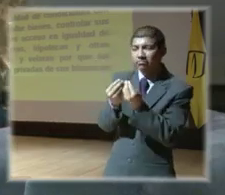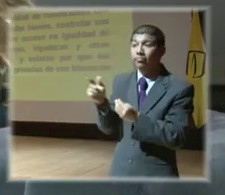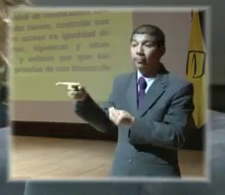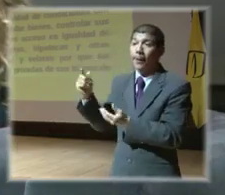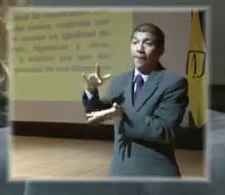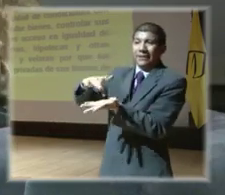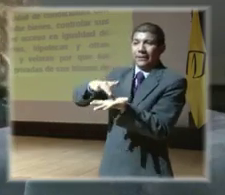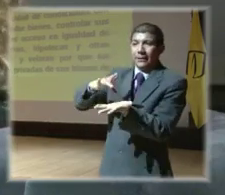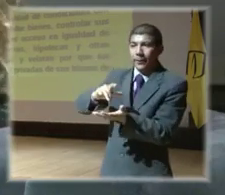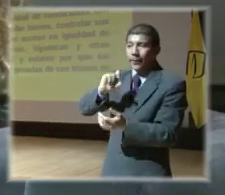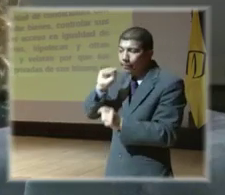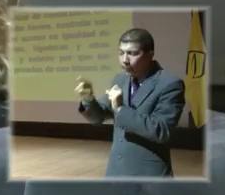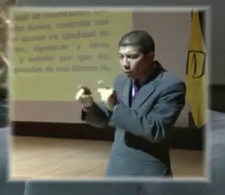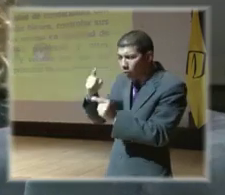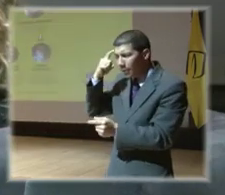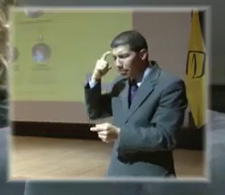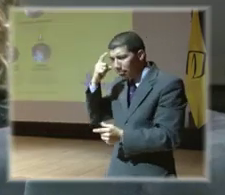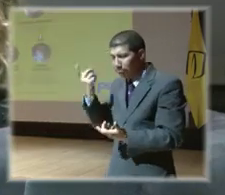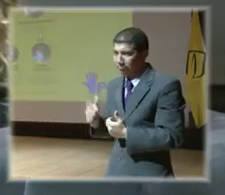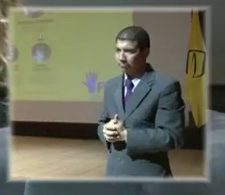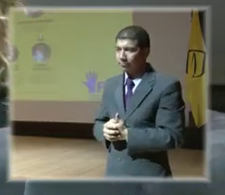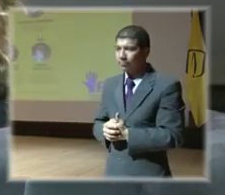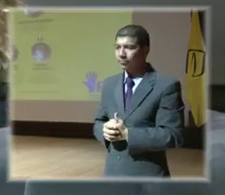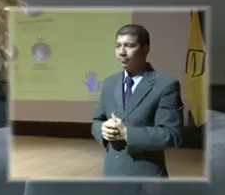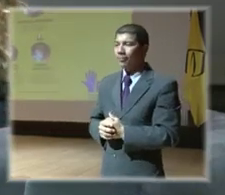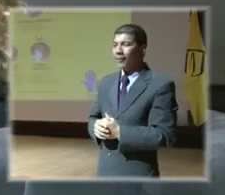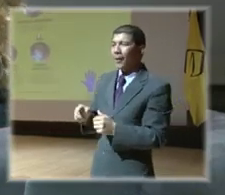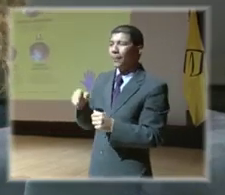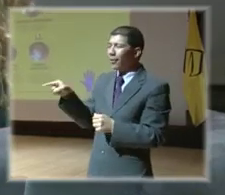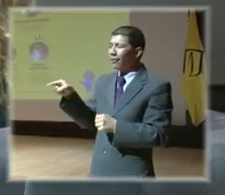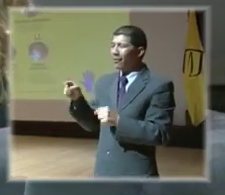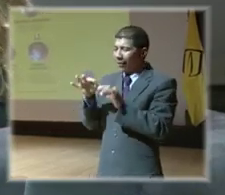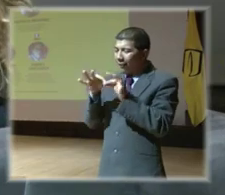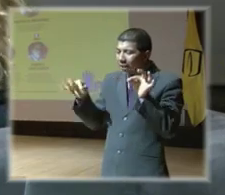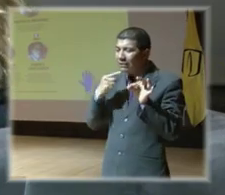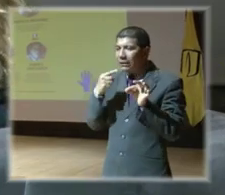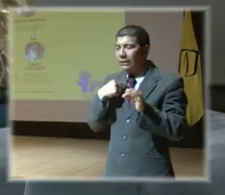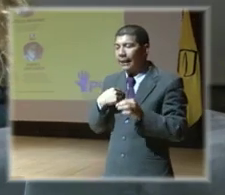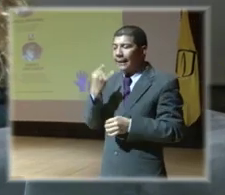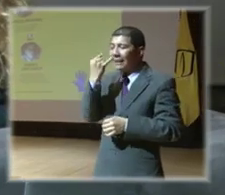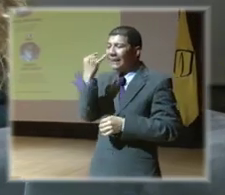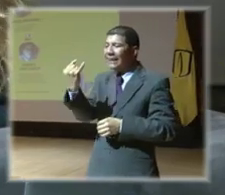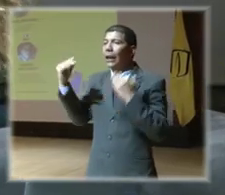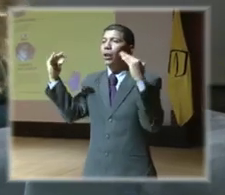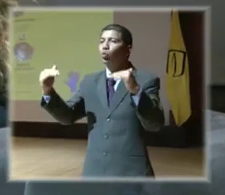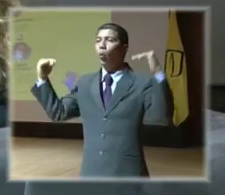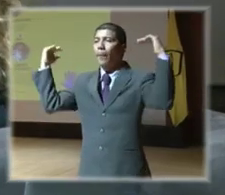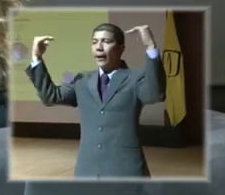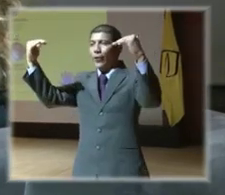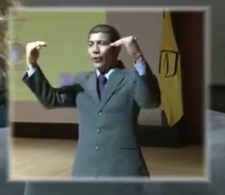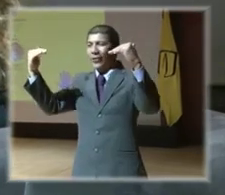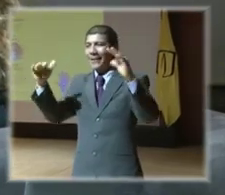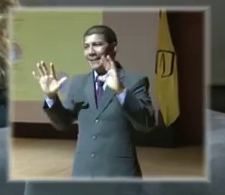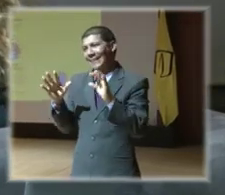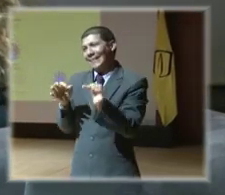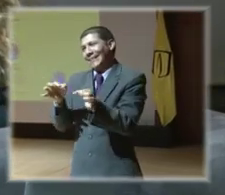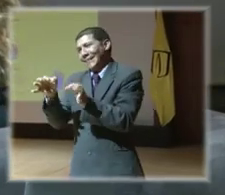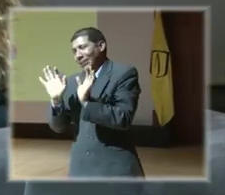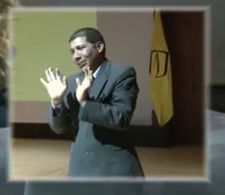como los apoyos. Bueno, pero ¿cómo sabemos cuál es el interés superior? Y una observación general ha dicho, no podemos saber cuál